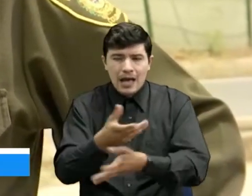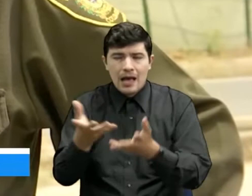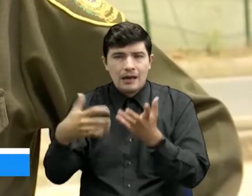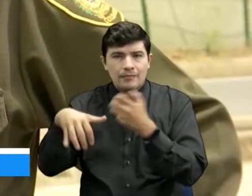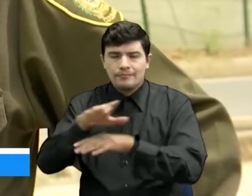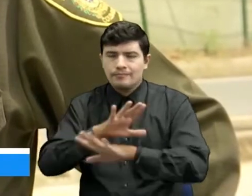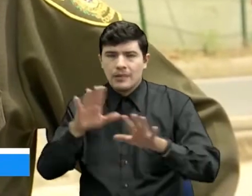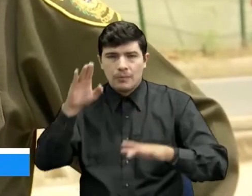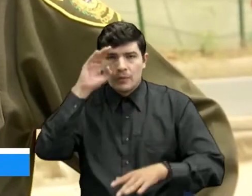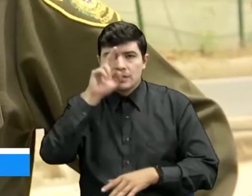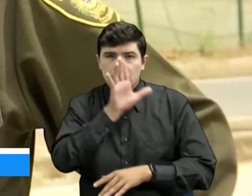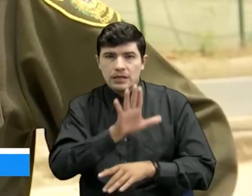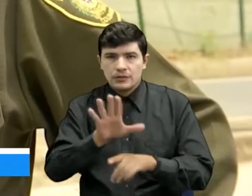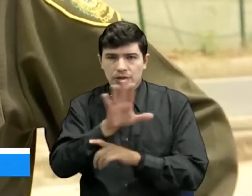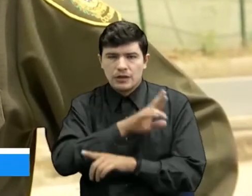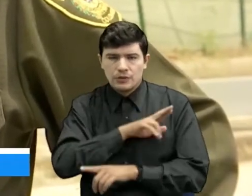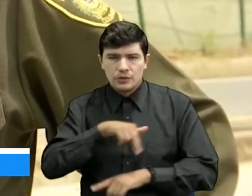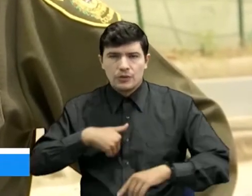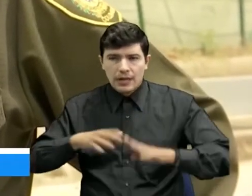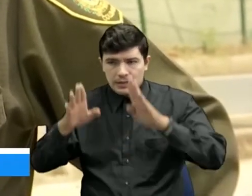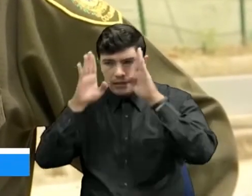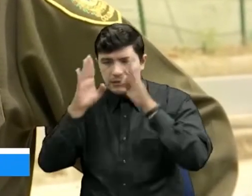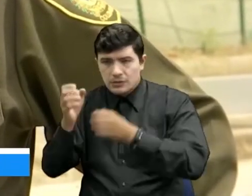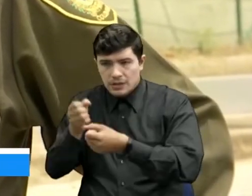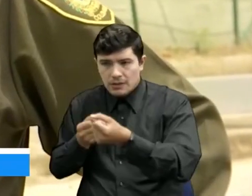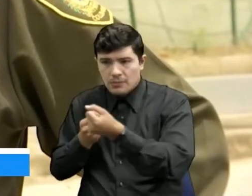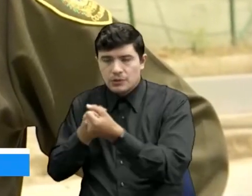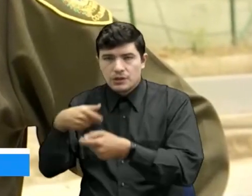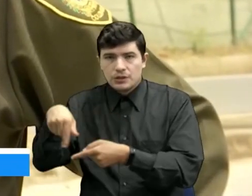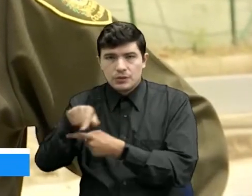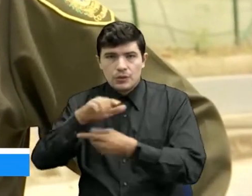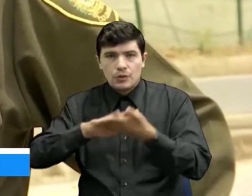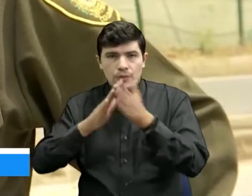y estaremos como Policía Nacional muy atentos a apoyarla a la comunidad en todo lo que se requiera.